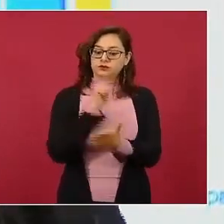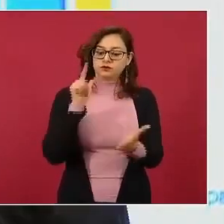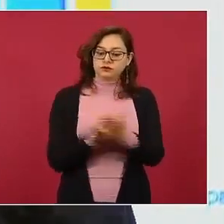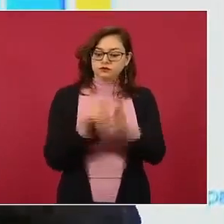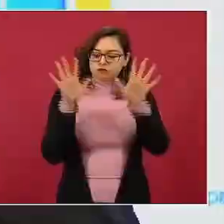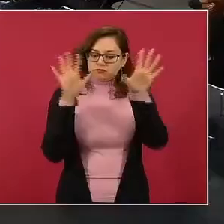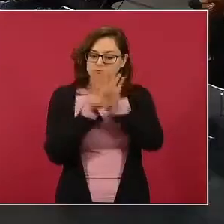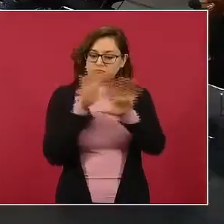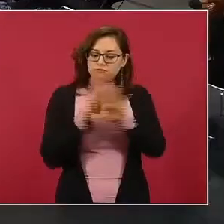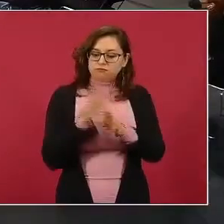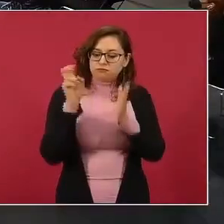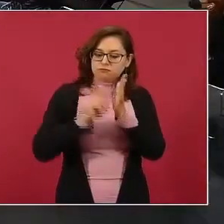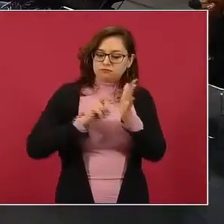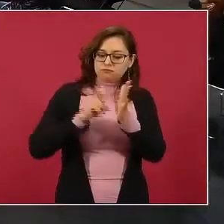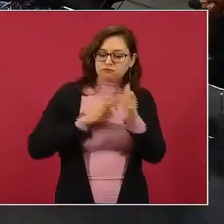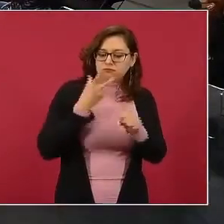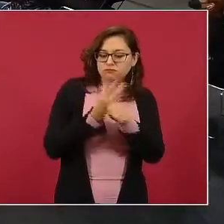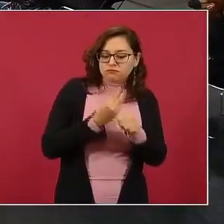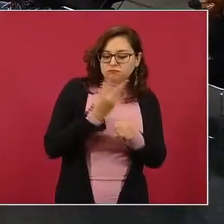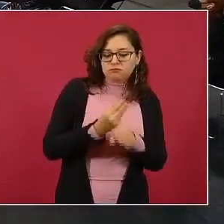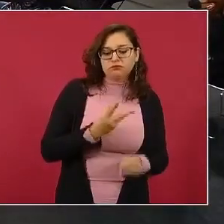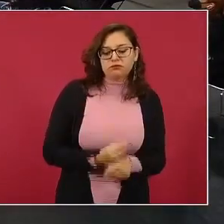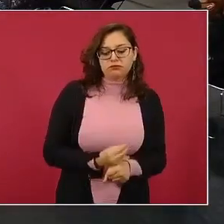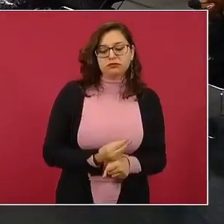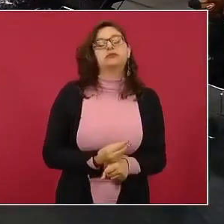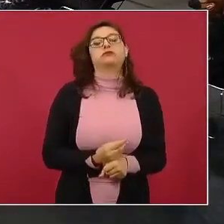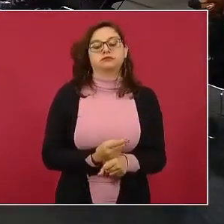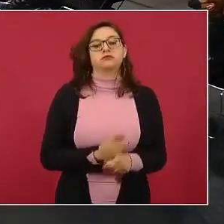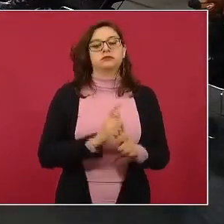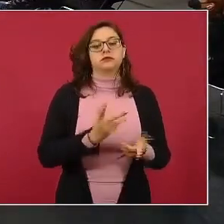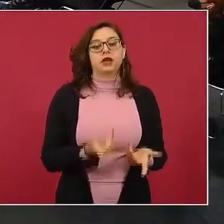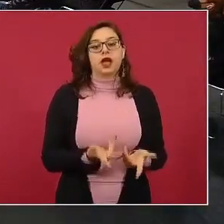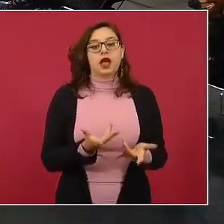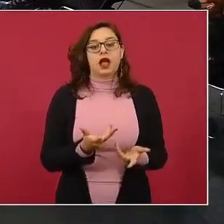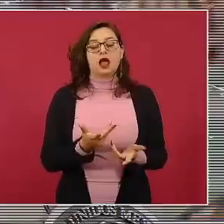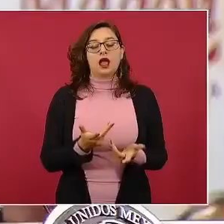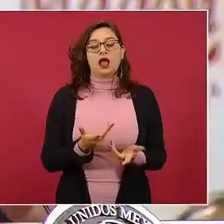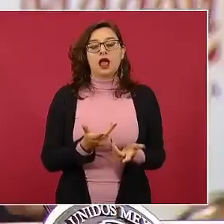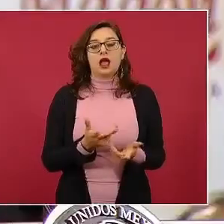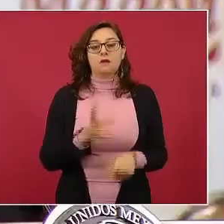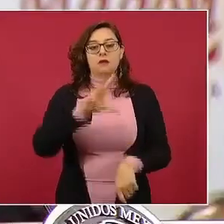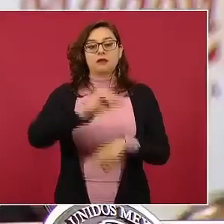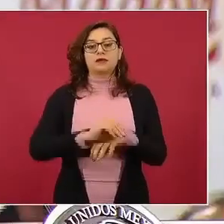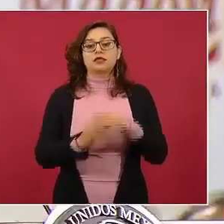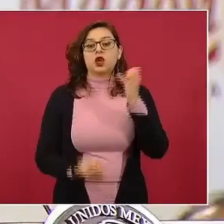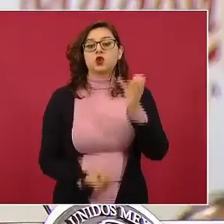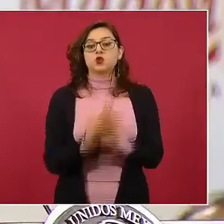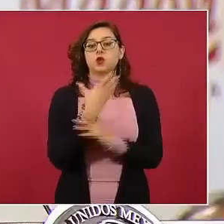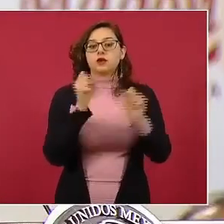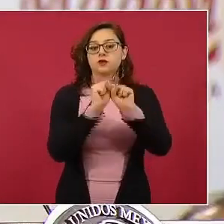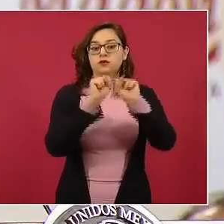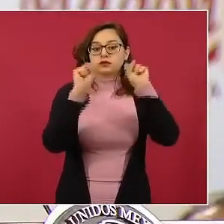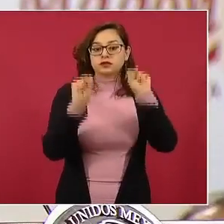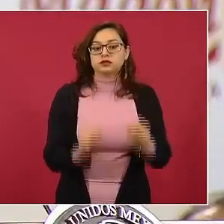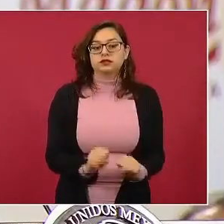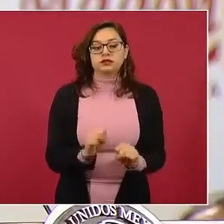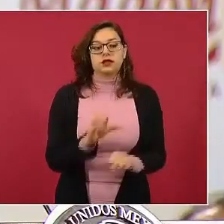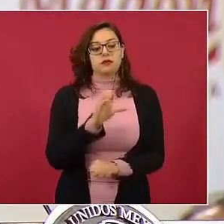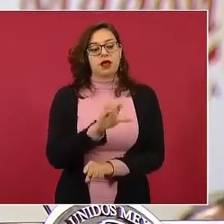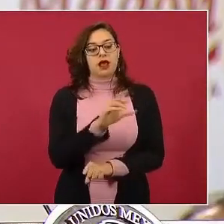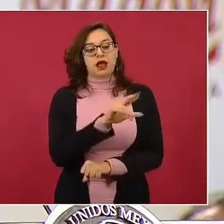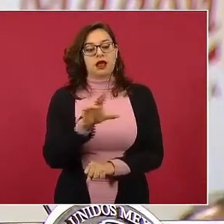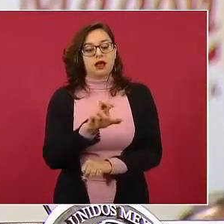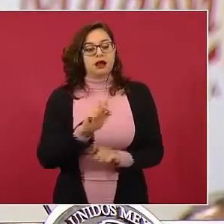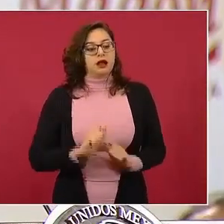el 2017 construir el modelo de tarifas como responsabilidad de la CRE, y